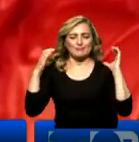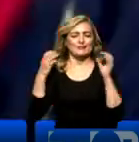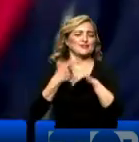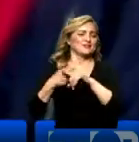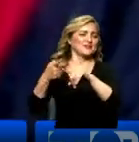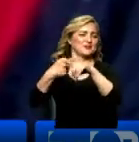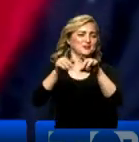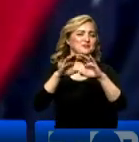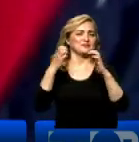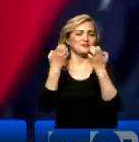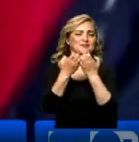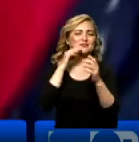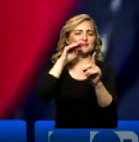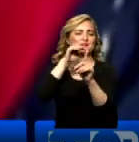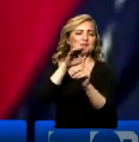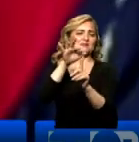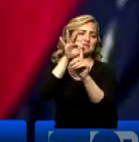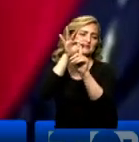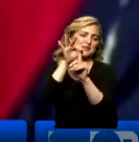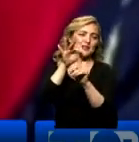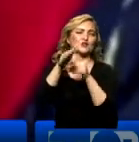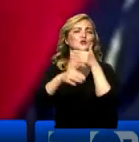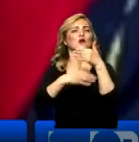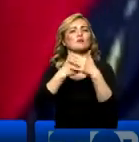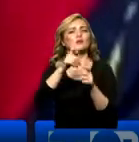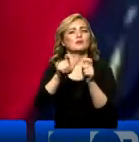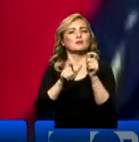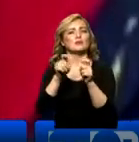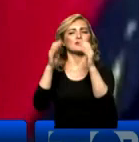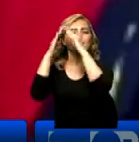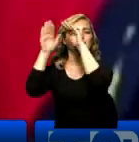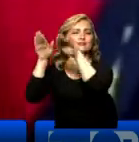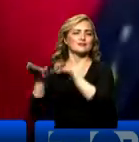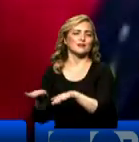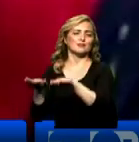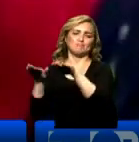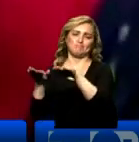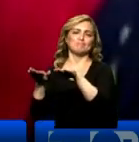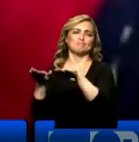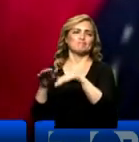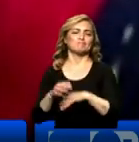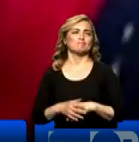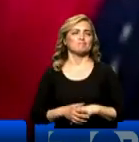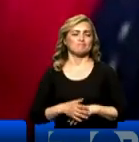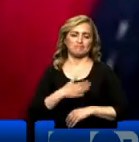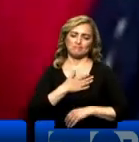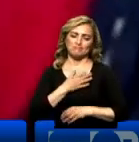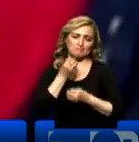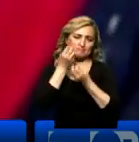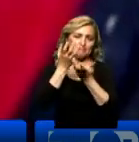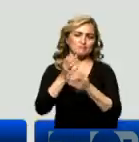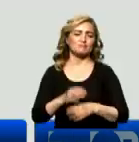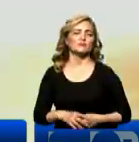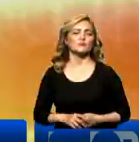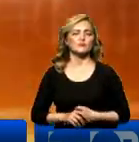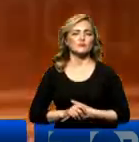otros estadios. Un mensaje especial para todos ustedes: quédate en casa, es lo que te dice Héctor Américo Ferrer.